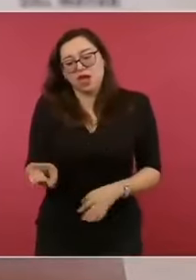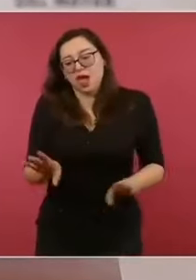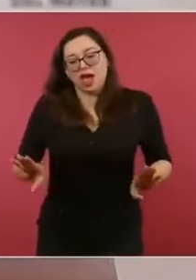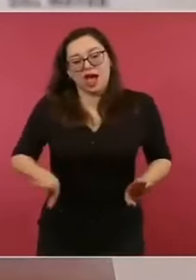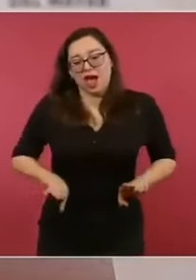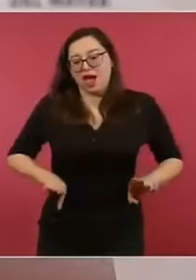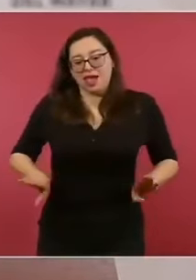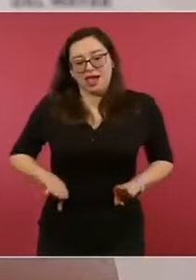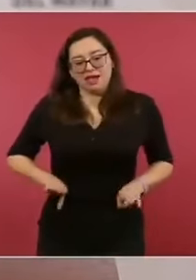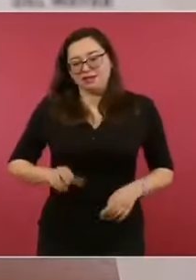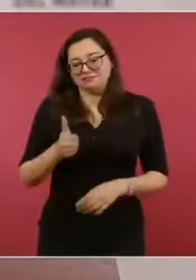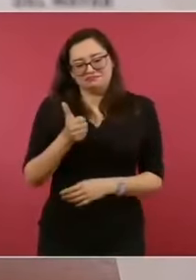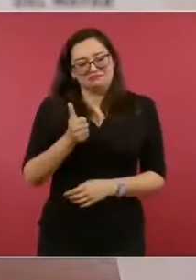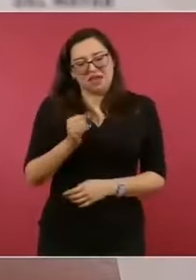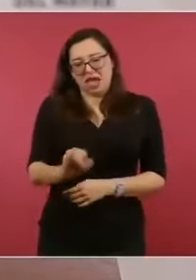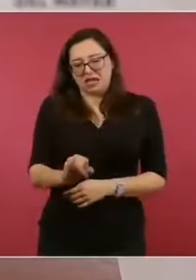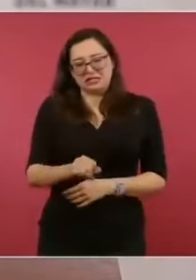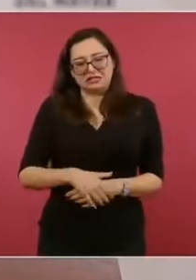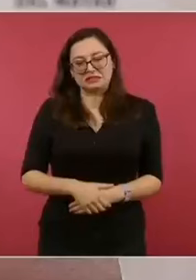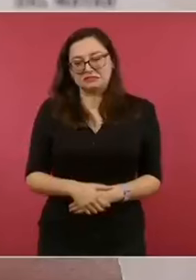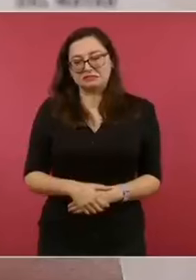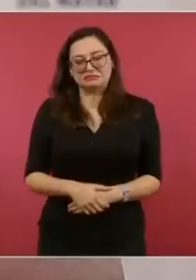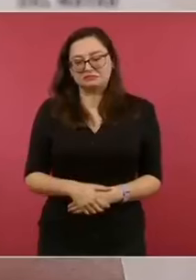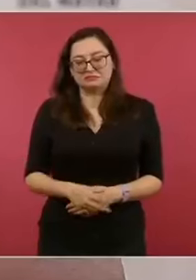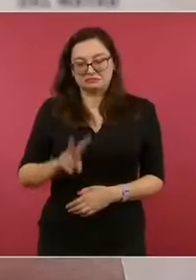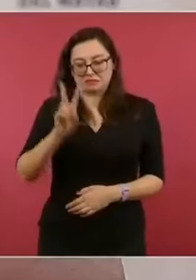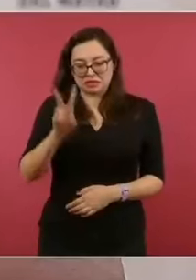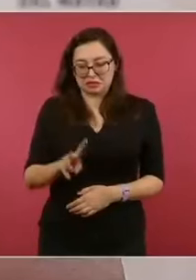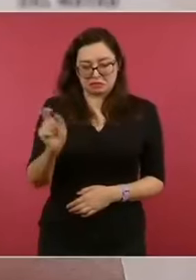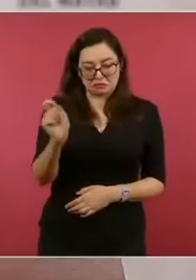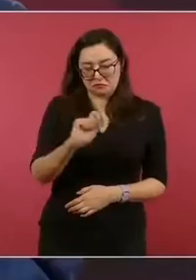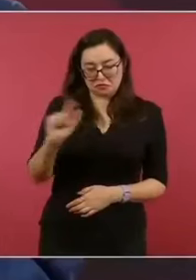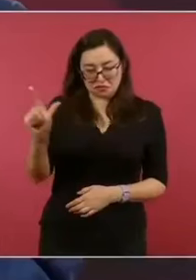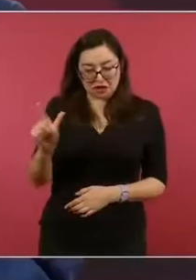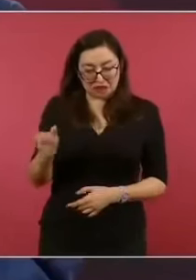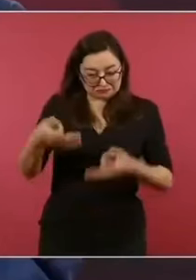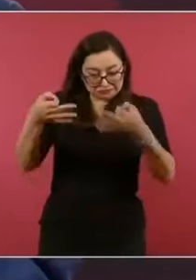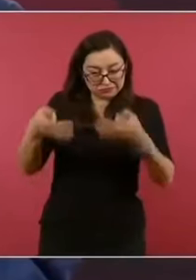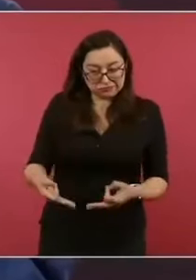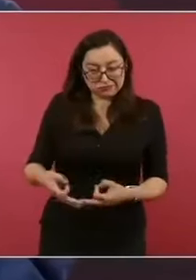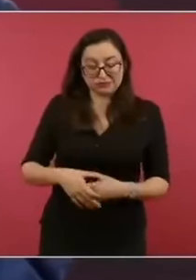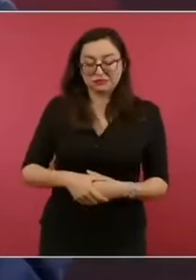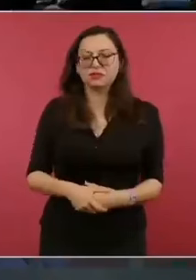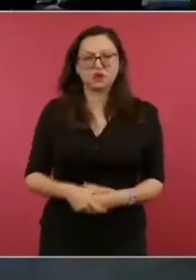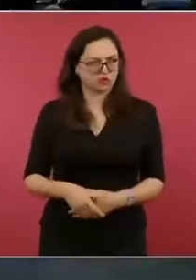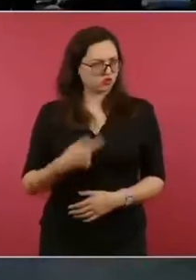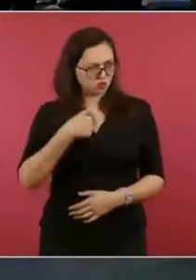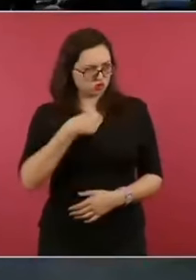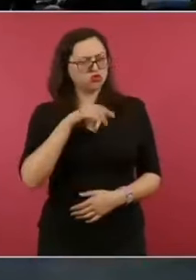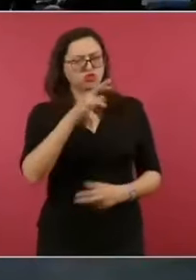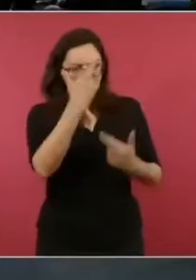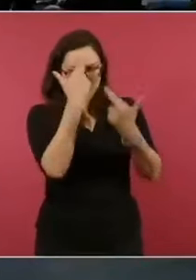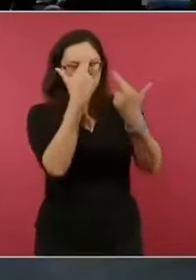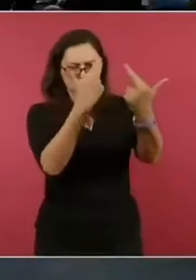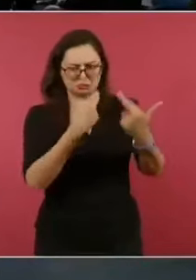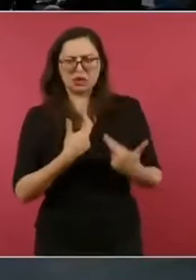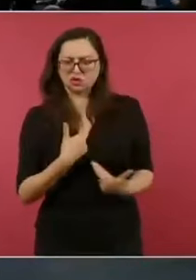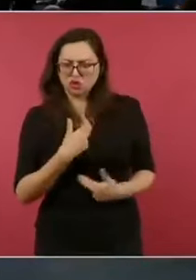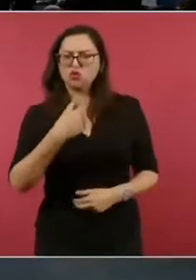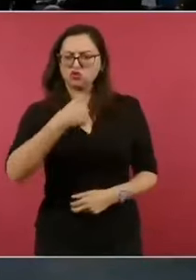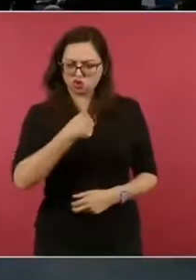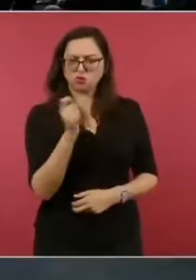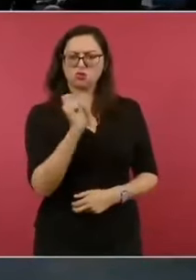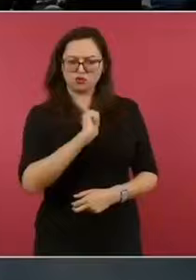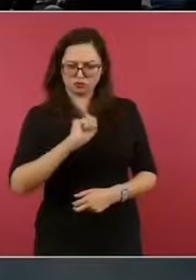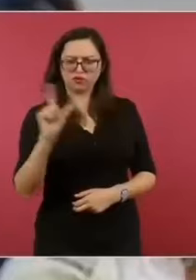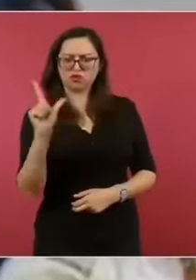no son objetivos y no son profesionales. No, sí somos objetivos y le pido respeto, porque sí somos